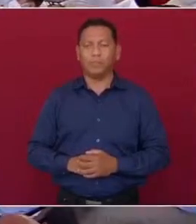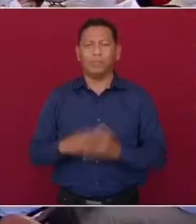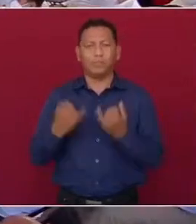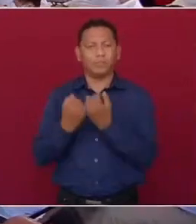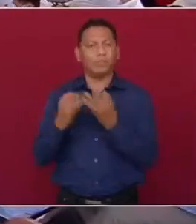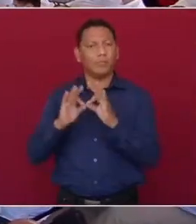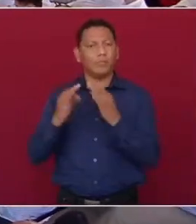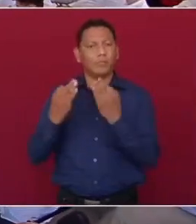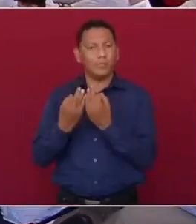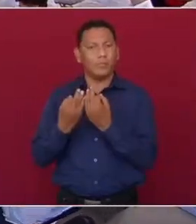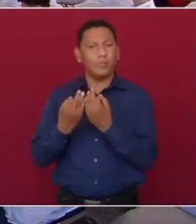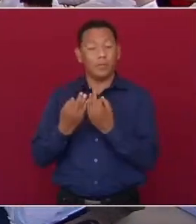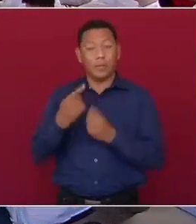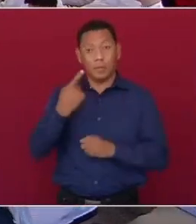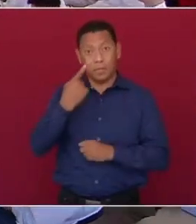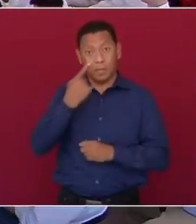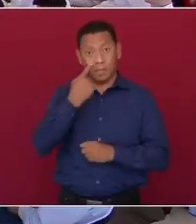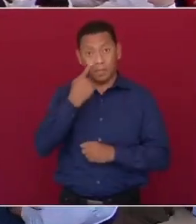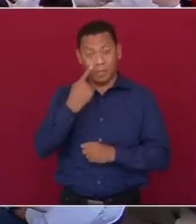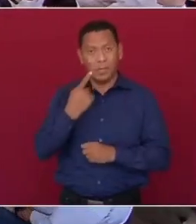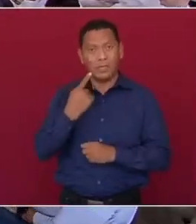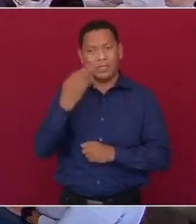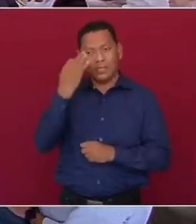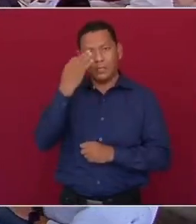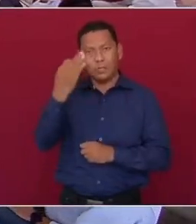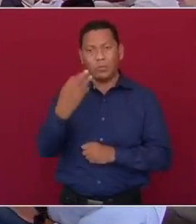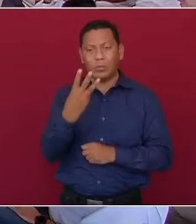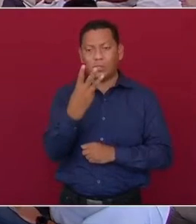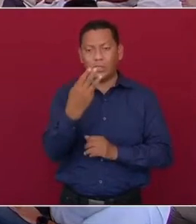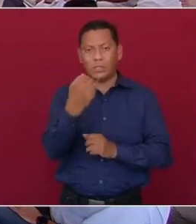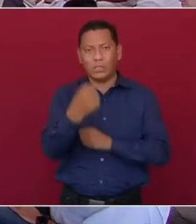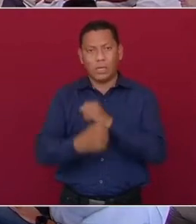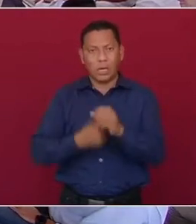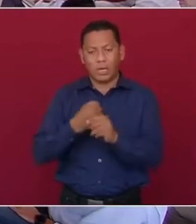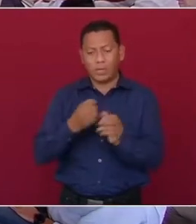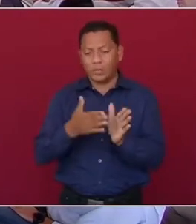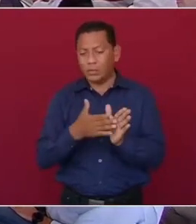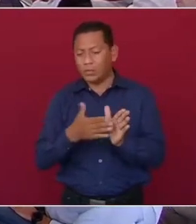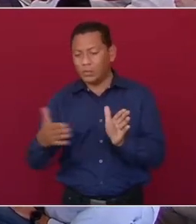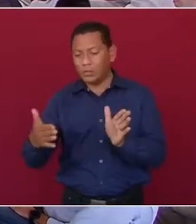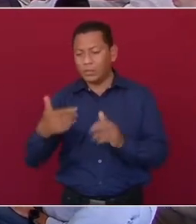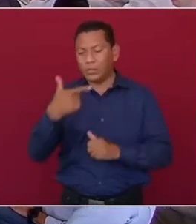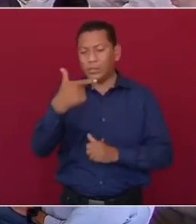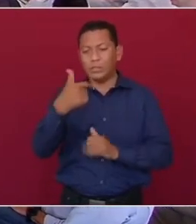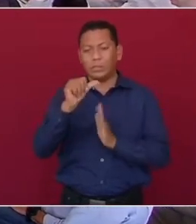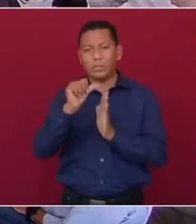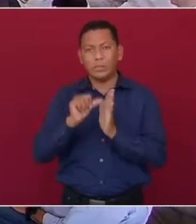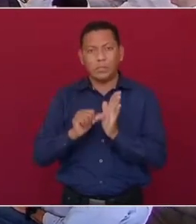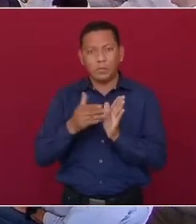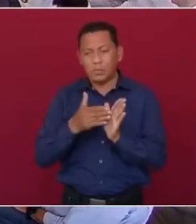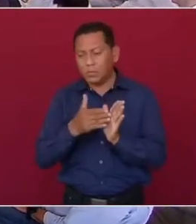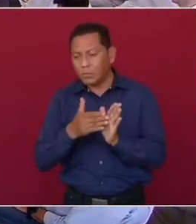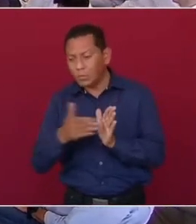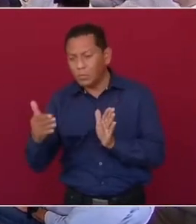También en solo 3 años y 7 meses de gobierno hemos avanzado en la construcción de obras de infraestructura